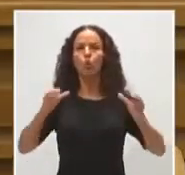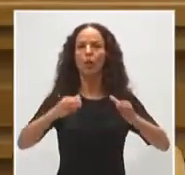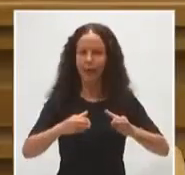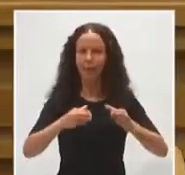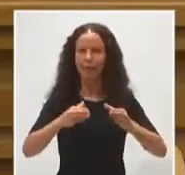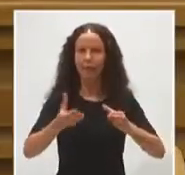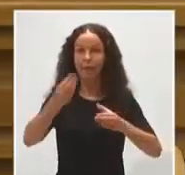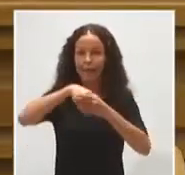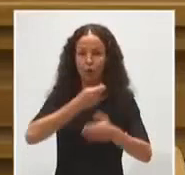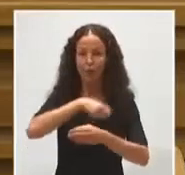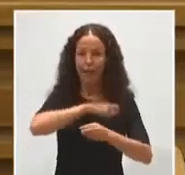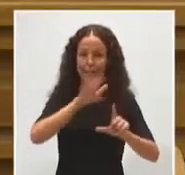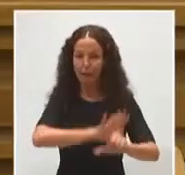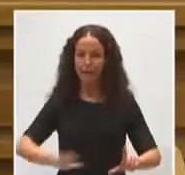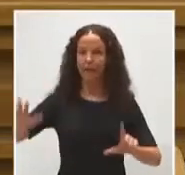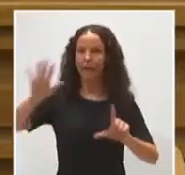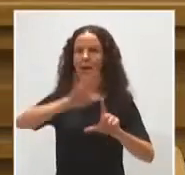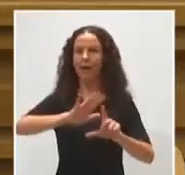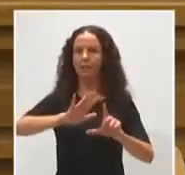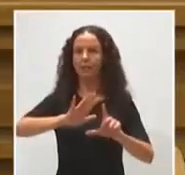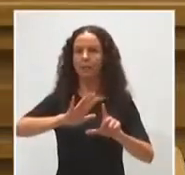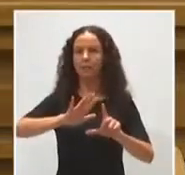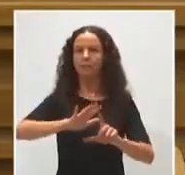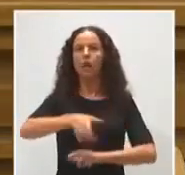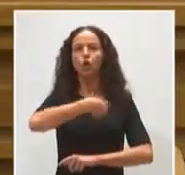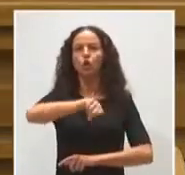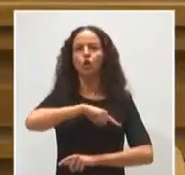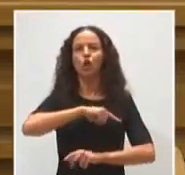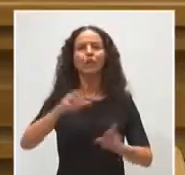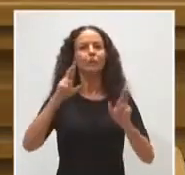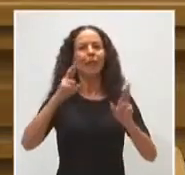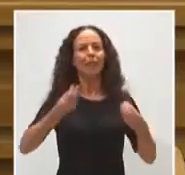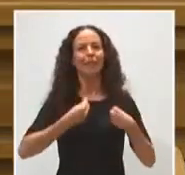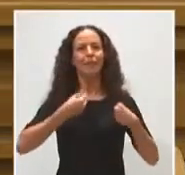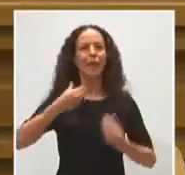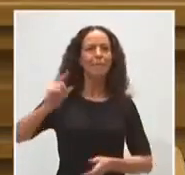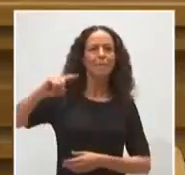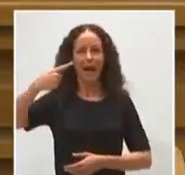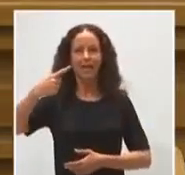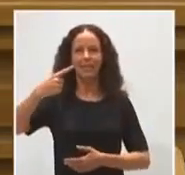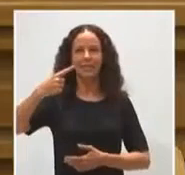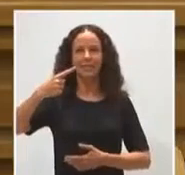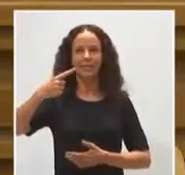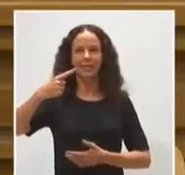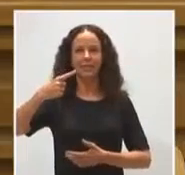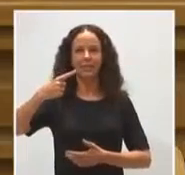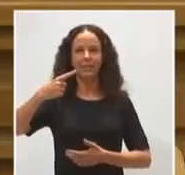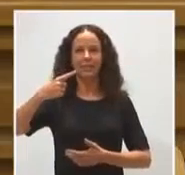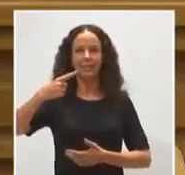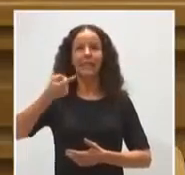españa que encabeza la esperanza de vida una comunidad que encabeza la esperanza de vida en españa